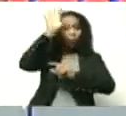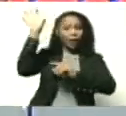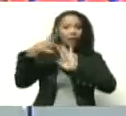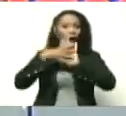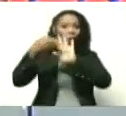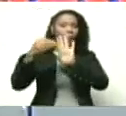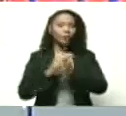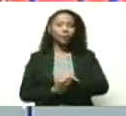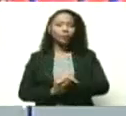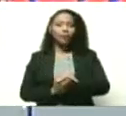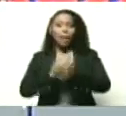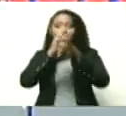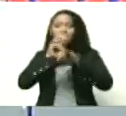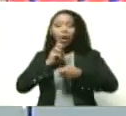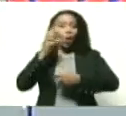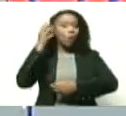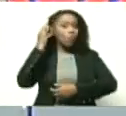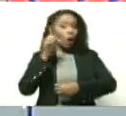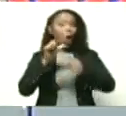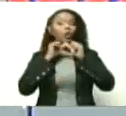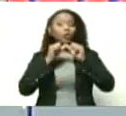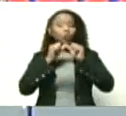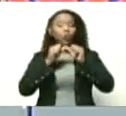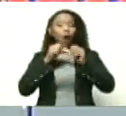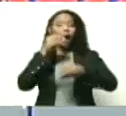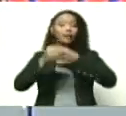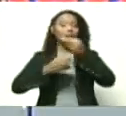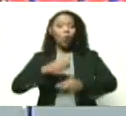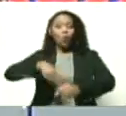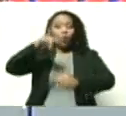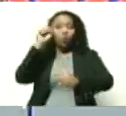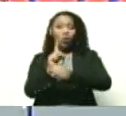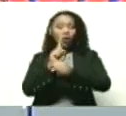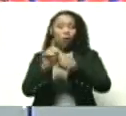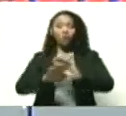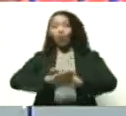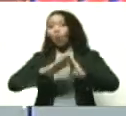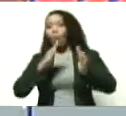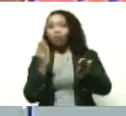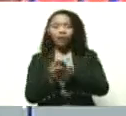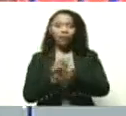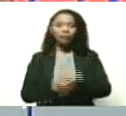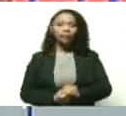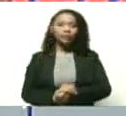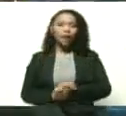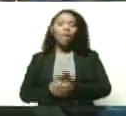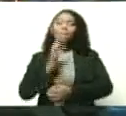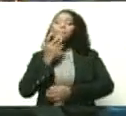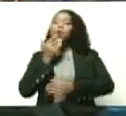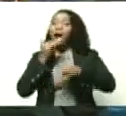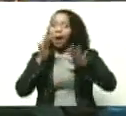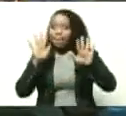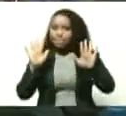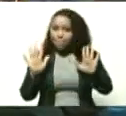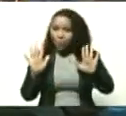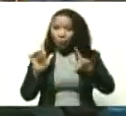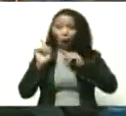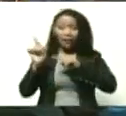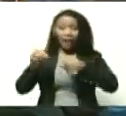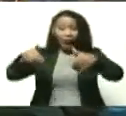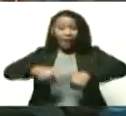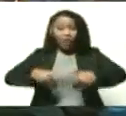El Banco de la Mujer, que sigue siendo único en el mundo, por ejemplo, es un